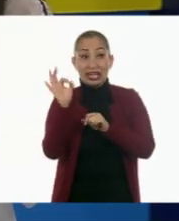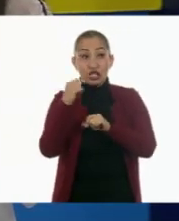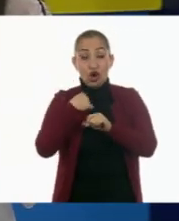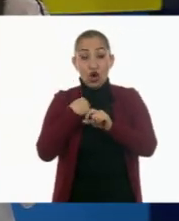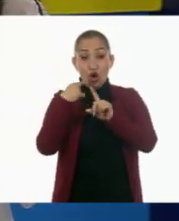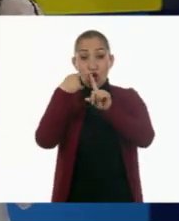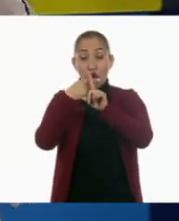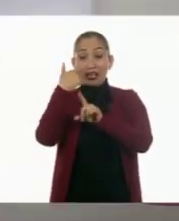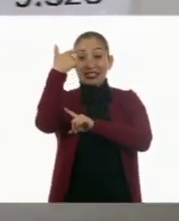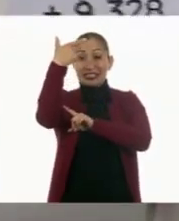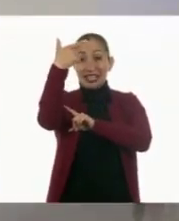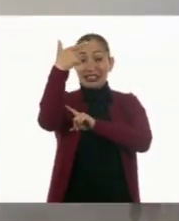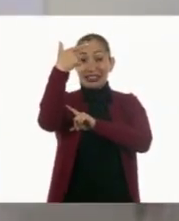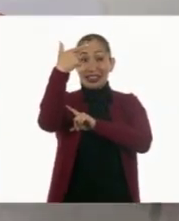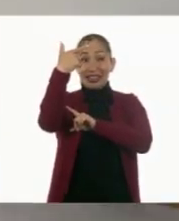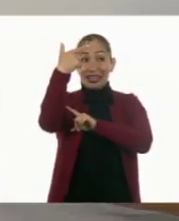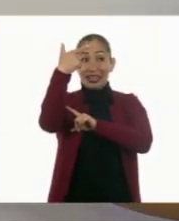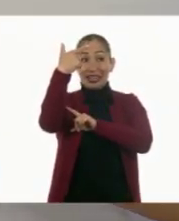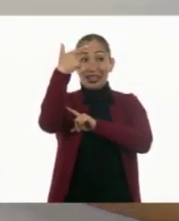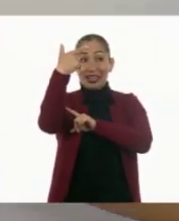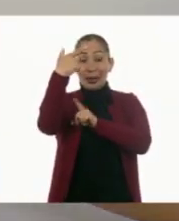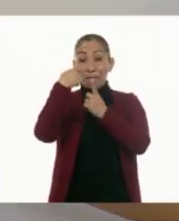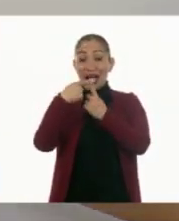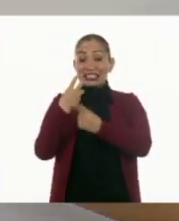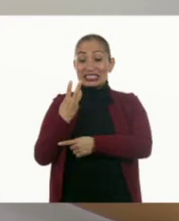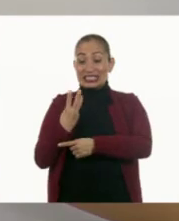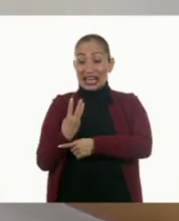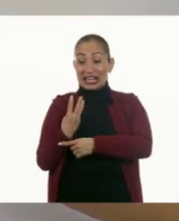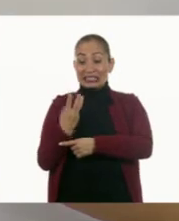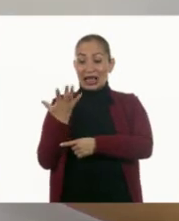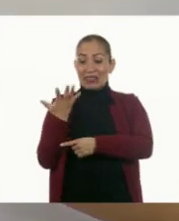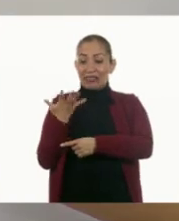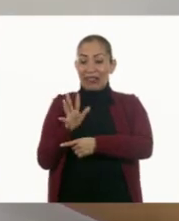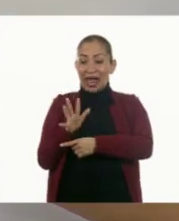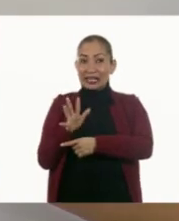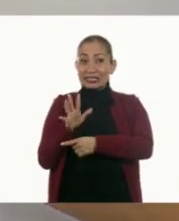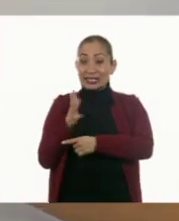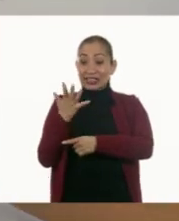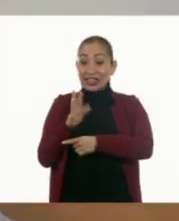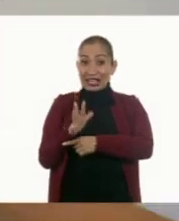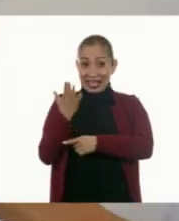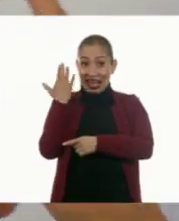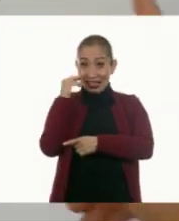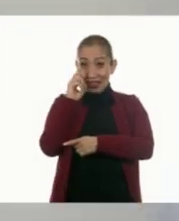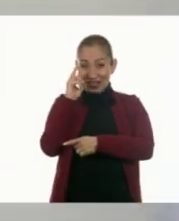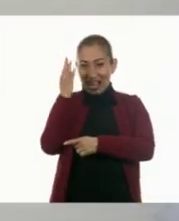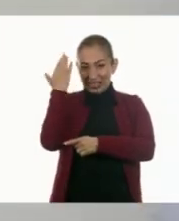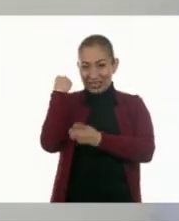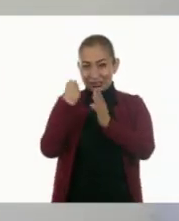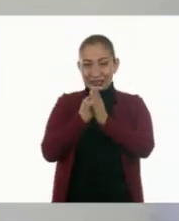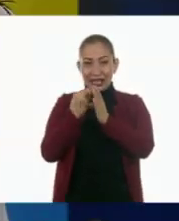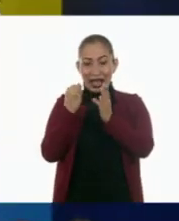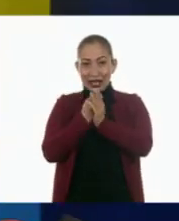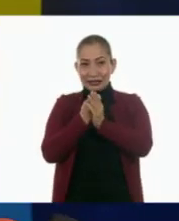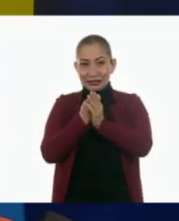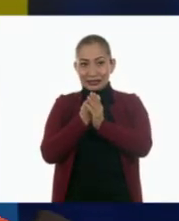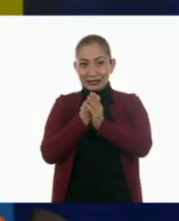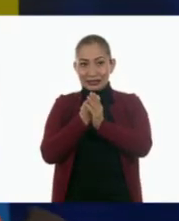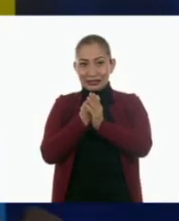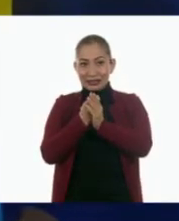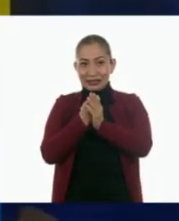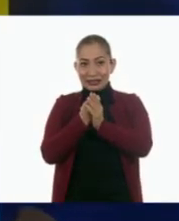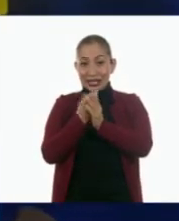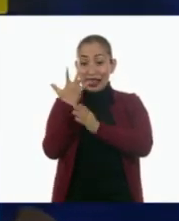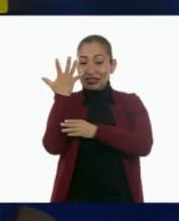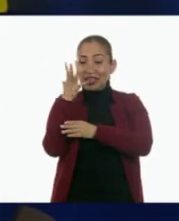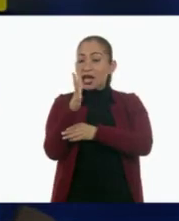sumo 7 y 3, me va a dar 10. Y como ya lo habíamos visto en las sesiones anteriores, si tengo